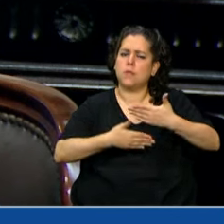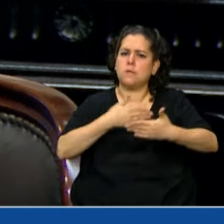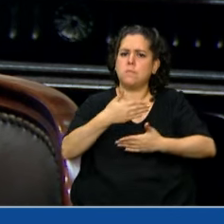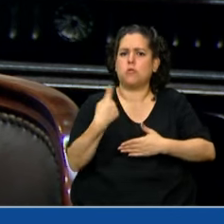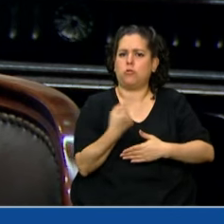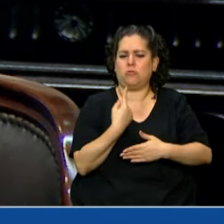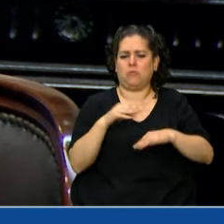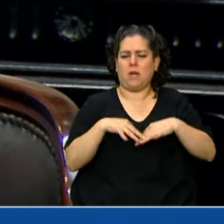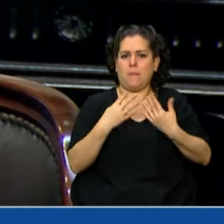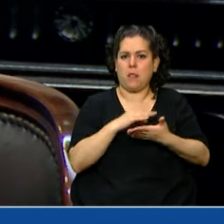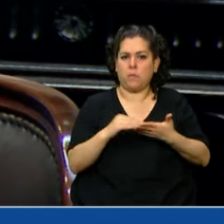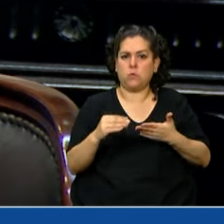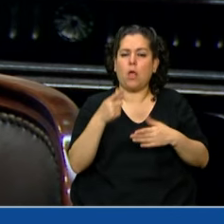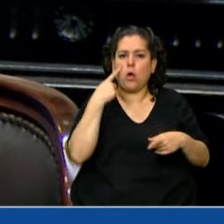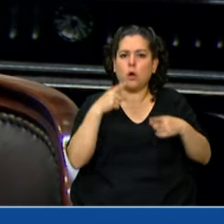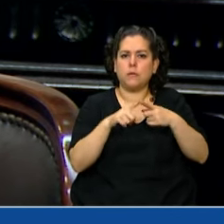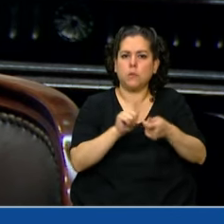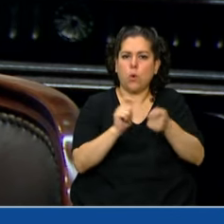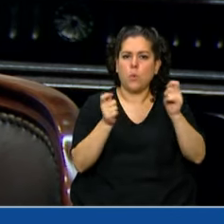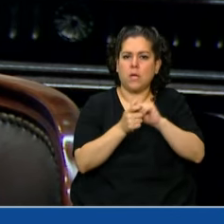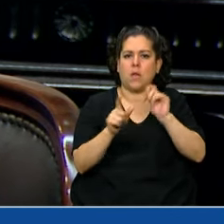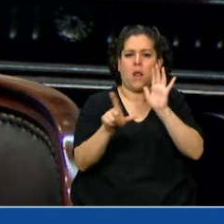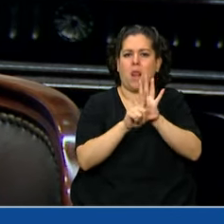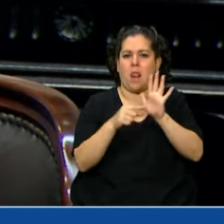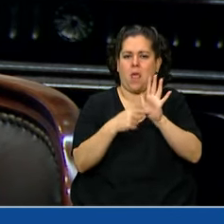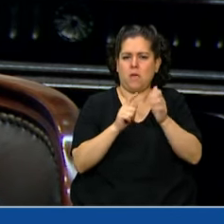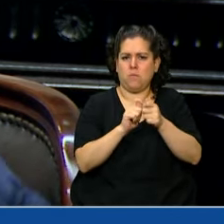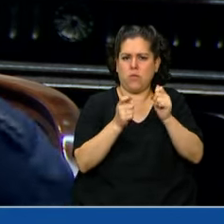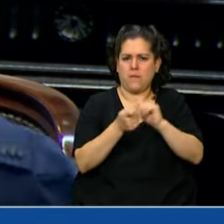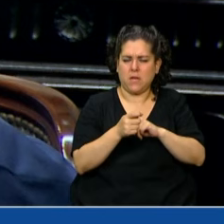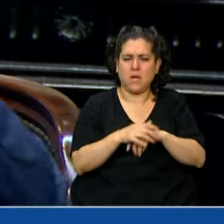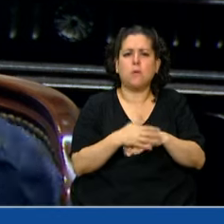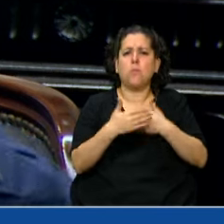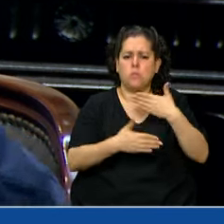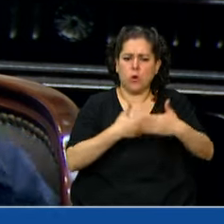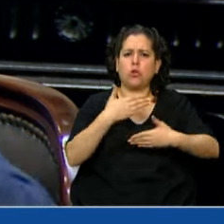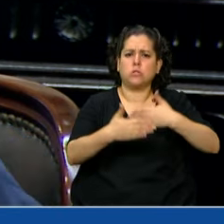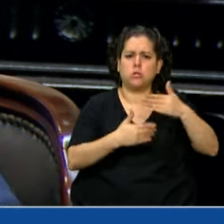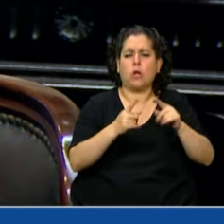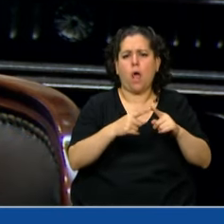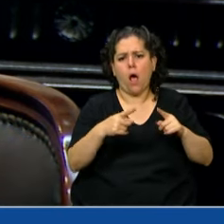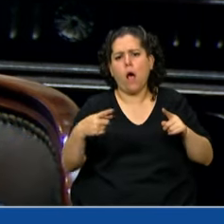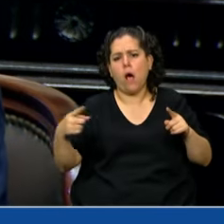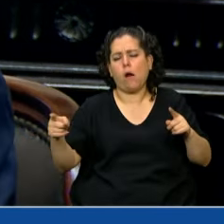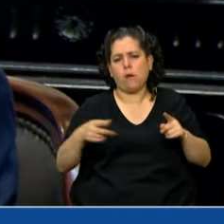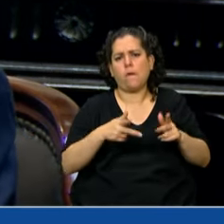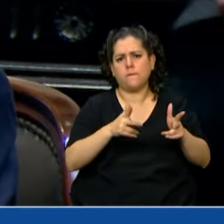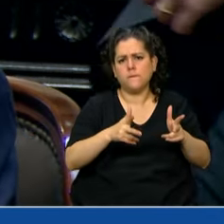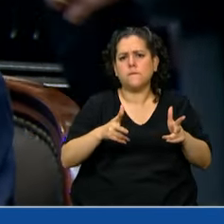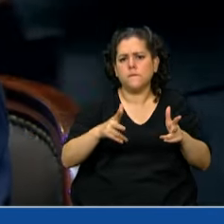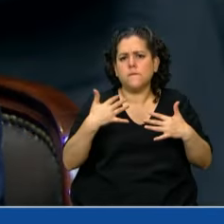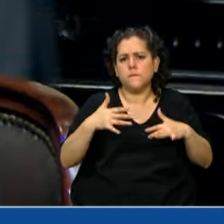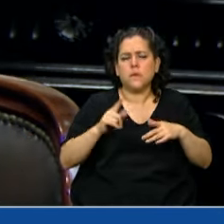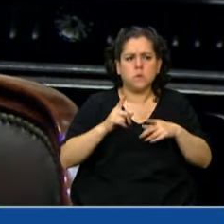la cámara de diputados para modificar la ley 27551 procedimiento que fue largo porque hubo que aunar